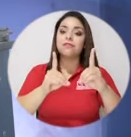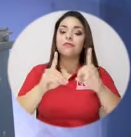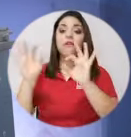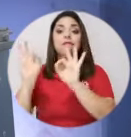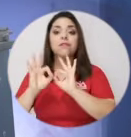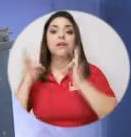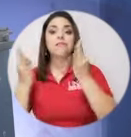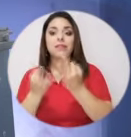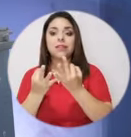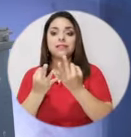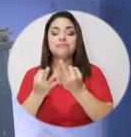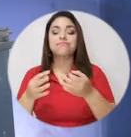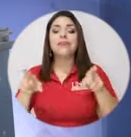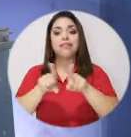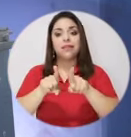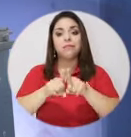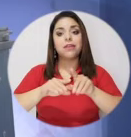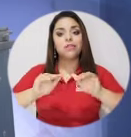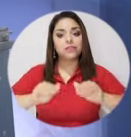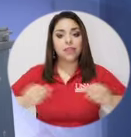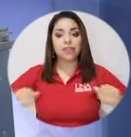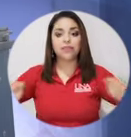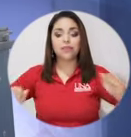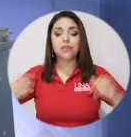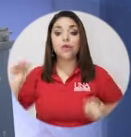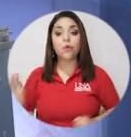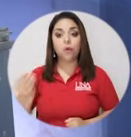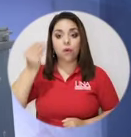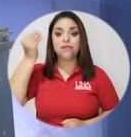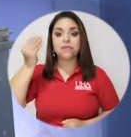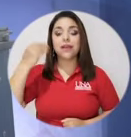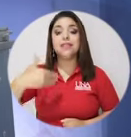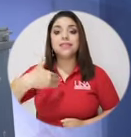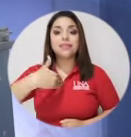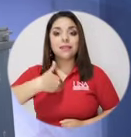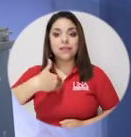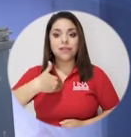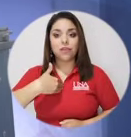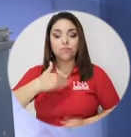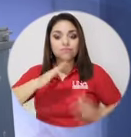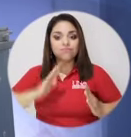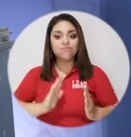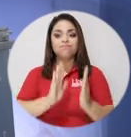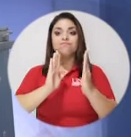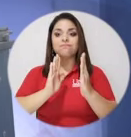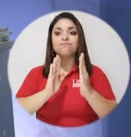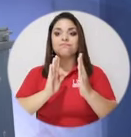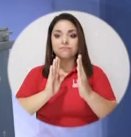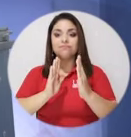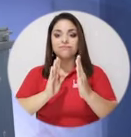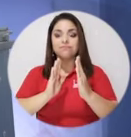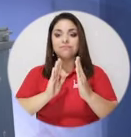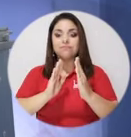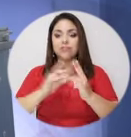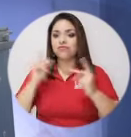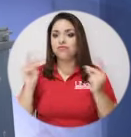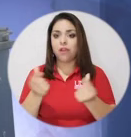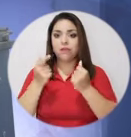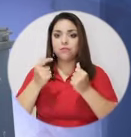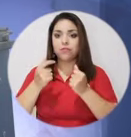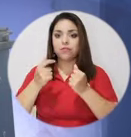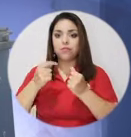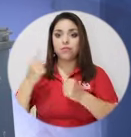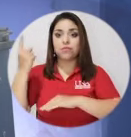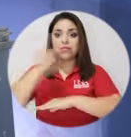familias y hasta para los mismos niños, niñas y adolescentes que pues han tenido que enfrentar prácticamente de la noche a la